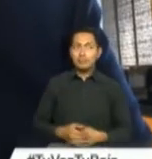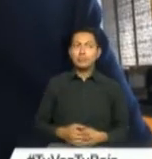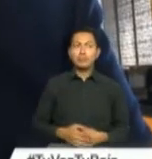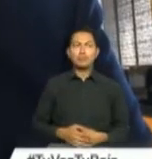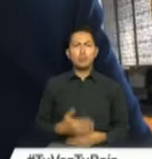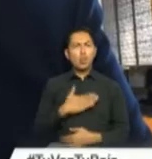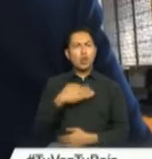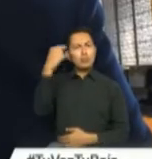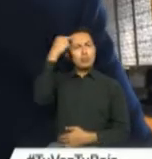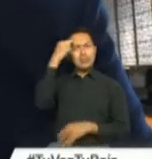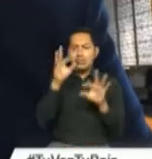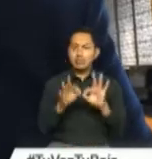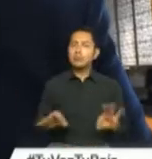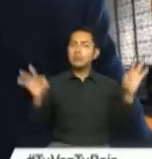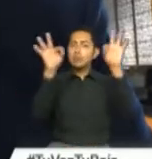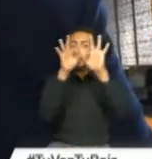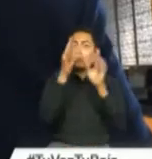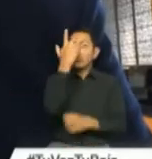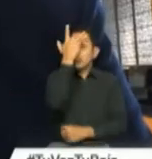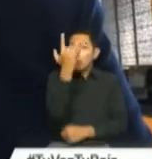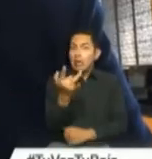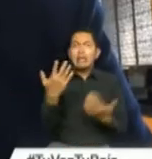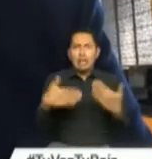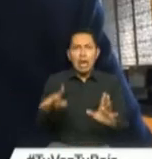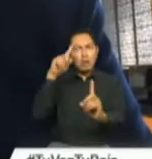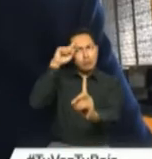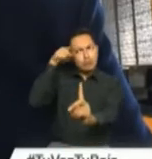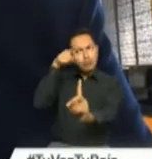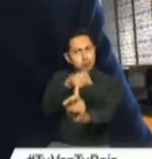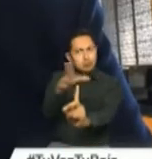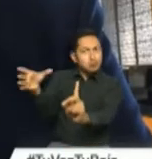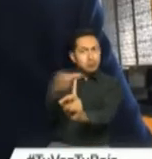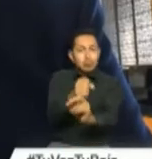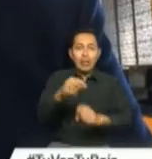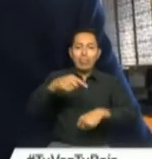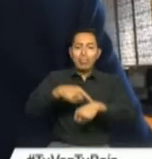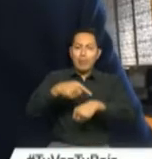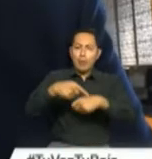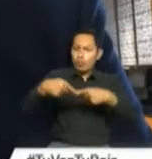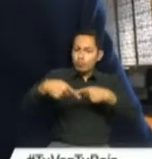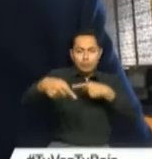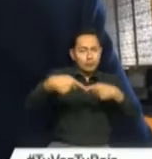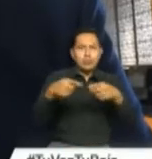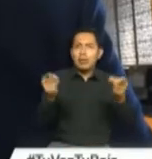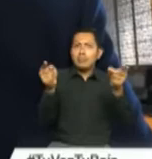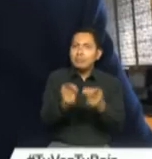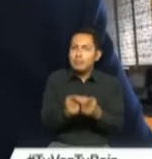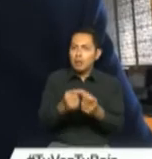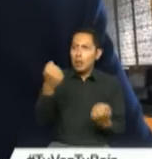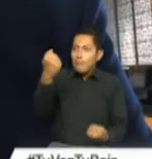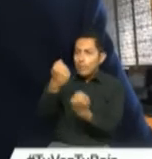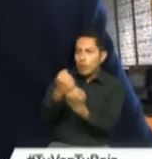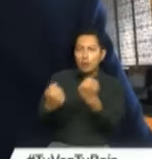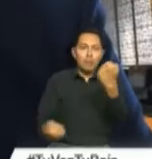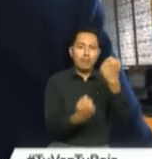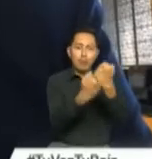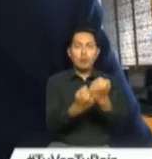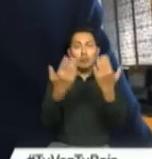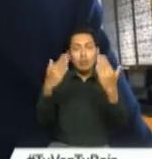se puede materializar ya a corto plazo el fruto de esta cooperación y tener